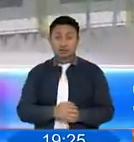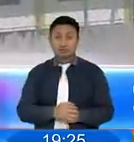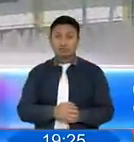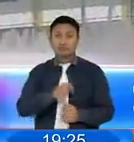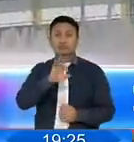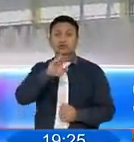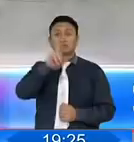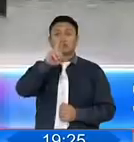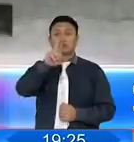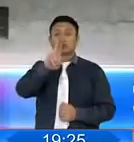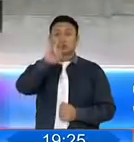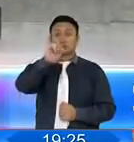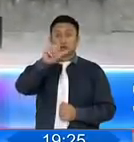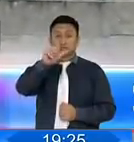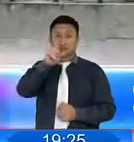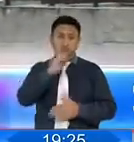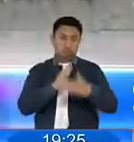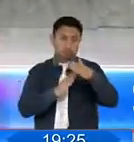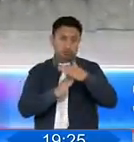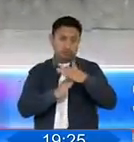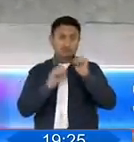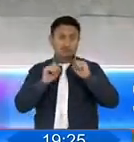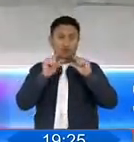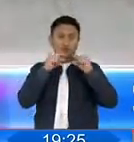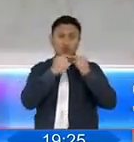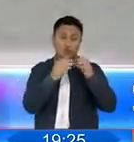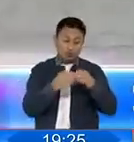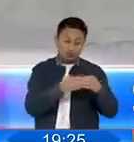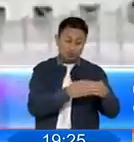fue pacífica, aunque un grupo de ellos tuvieron otra actitud.